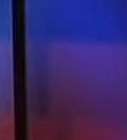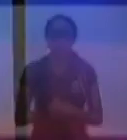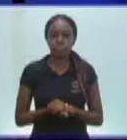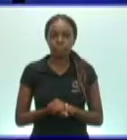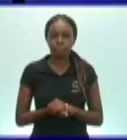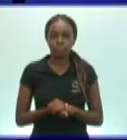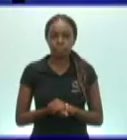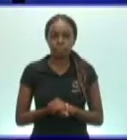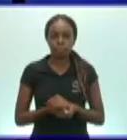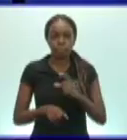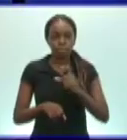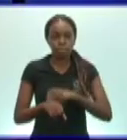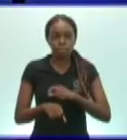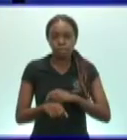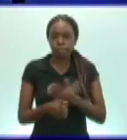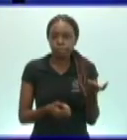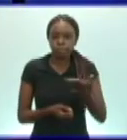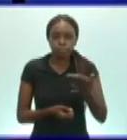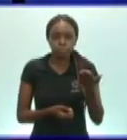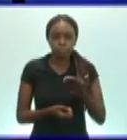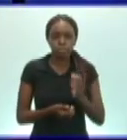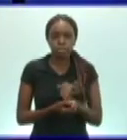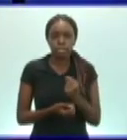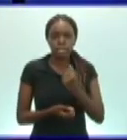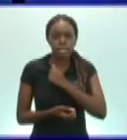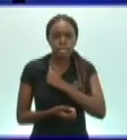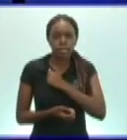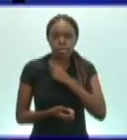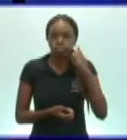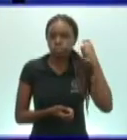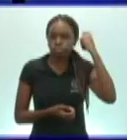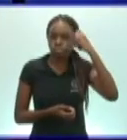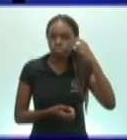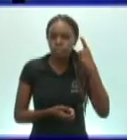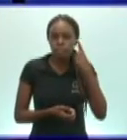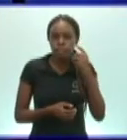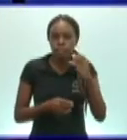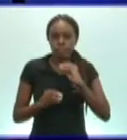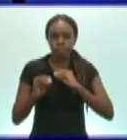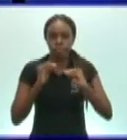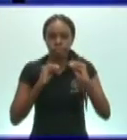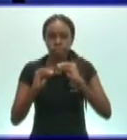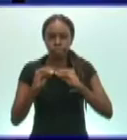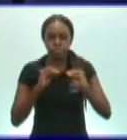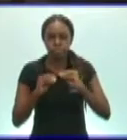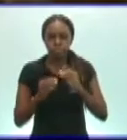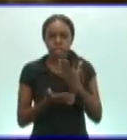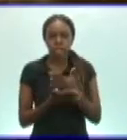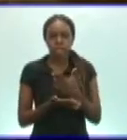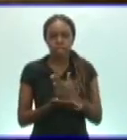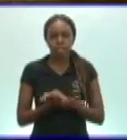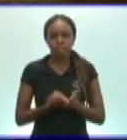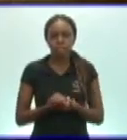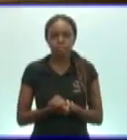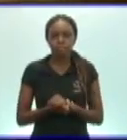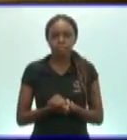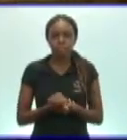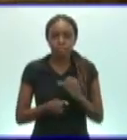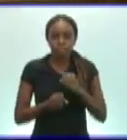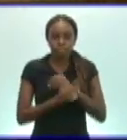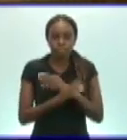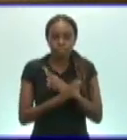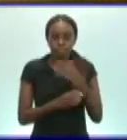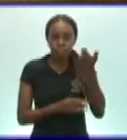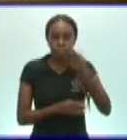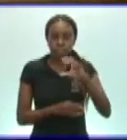Sin tiempo para más, los invito a que lo vean, lo debatan en clase y sobre todo lo disfruten. En la madrugada del 10